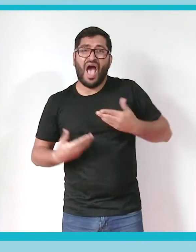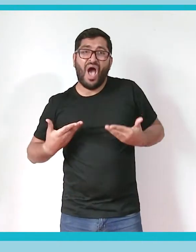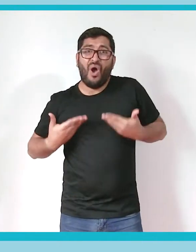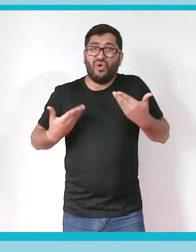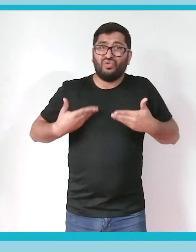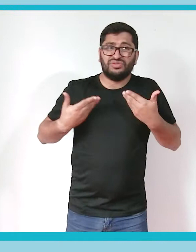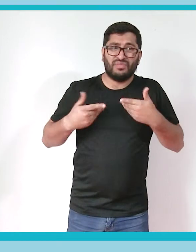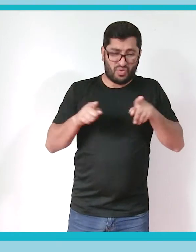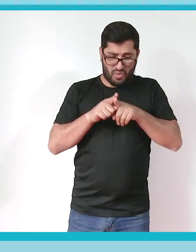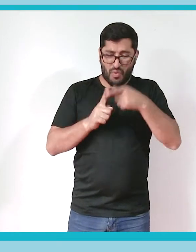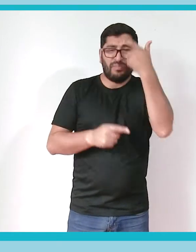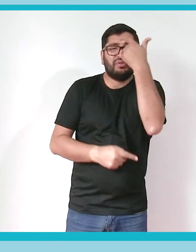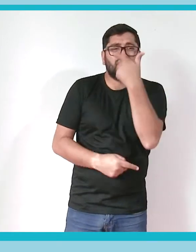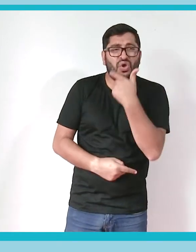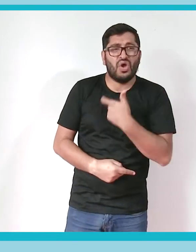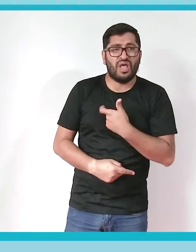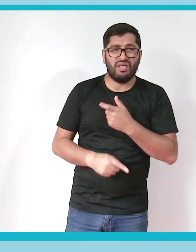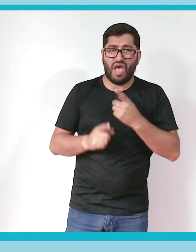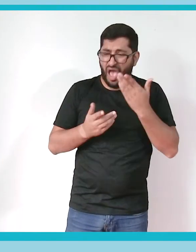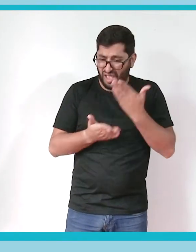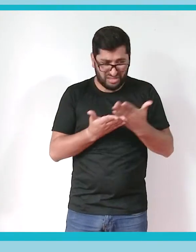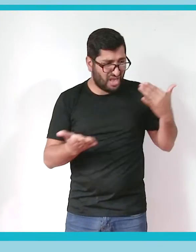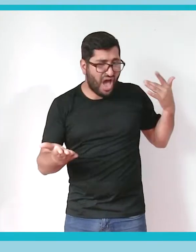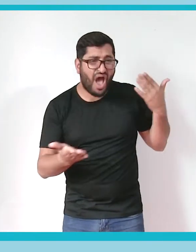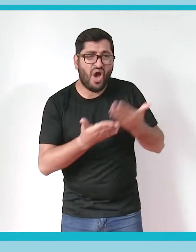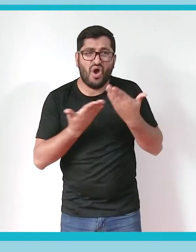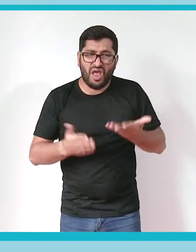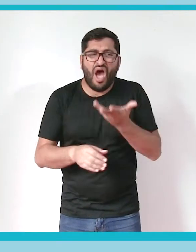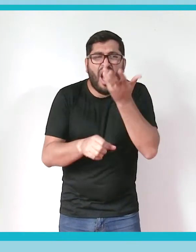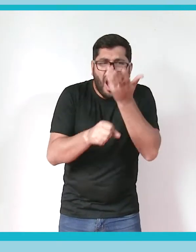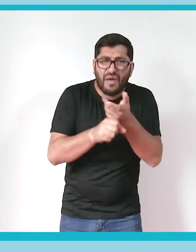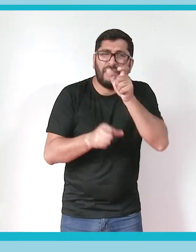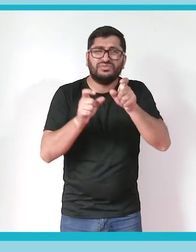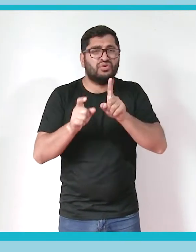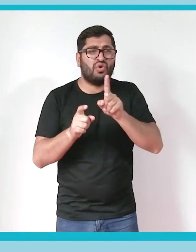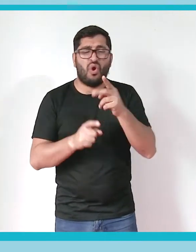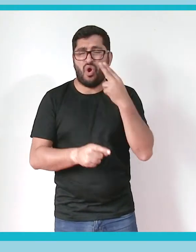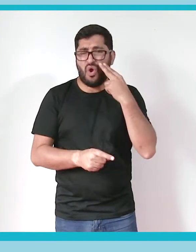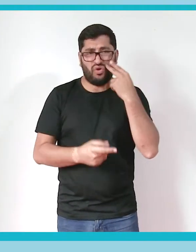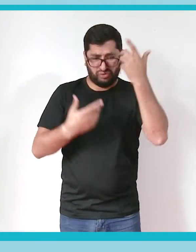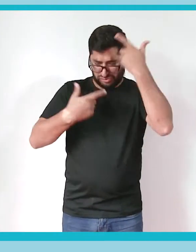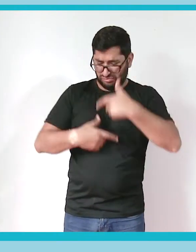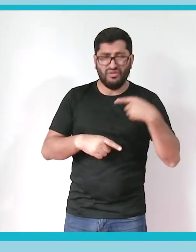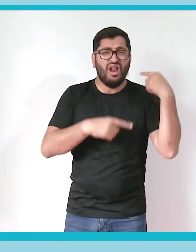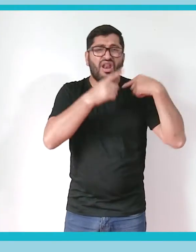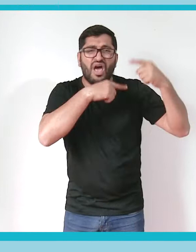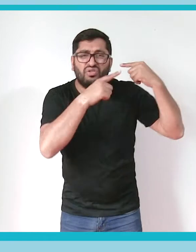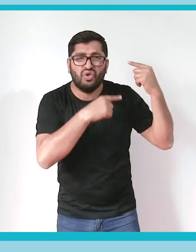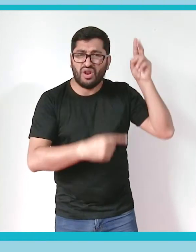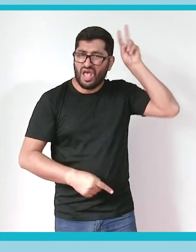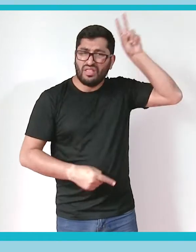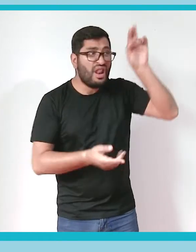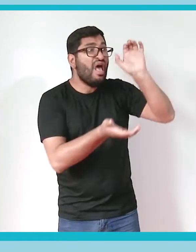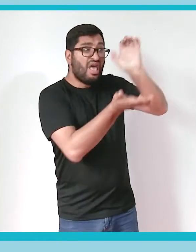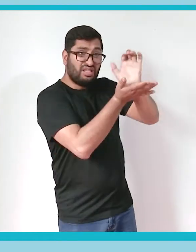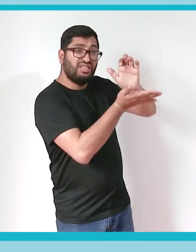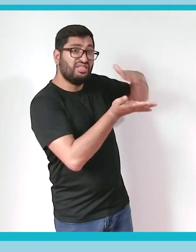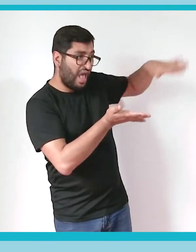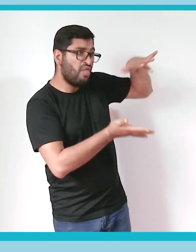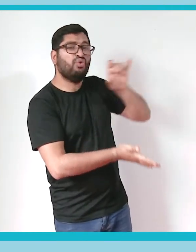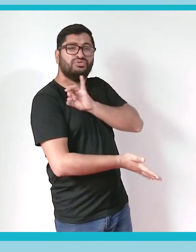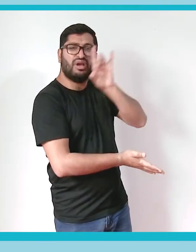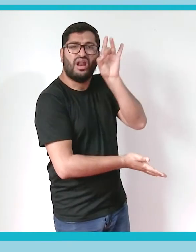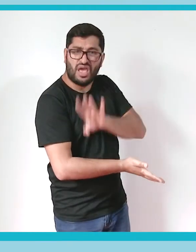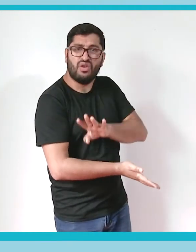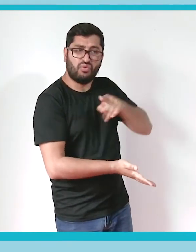la autoestima de las personas, porque hasta hoy, por ejemplo, hay personas que no se reconocen